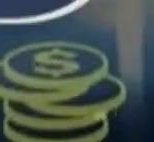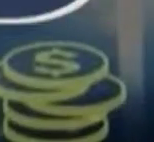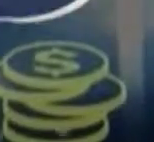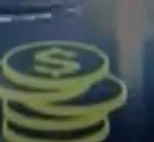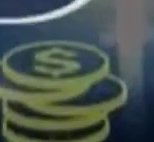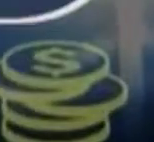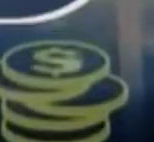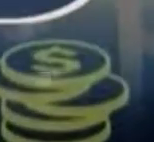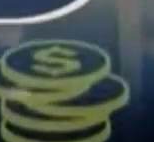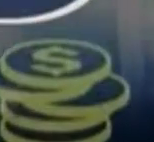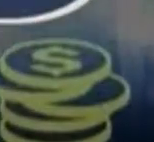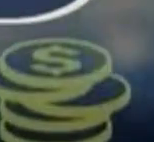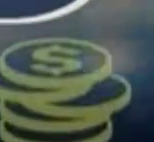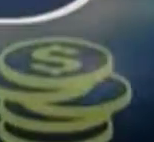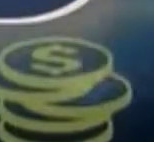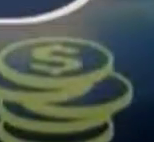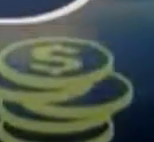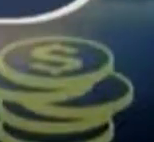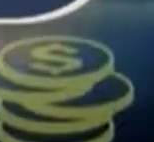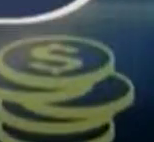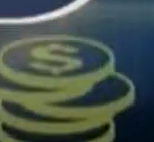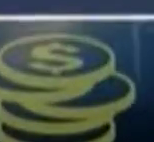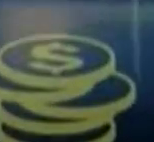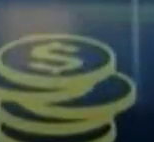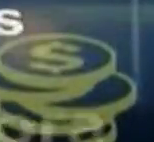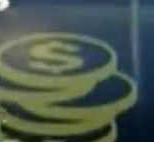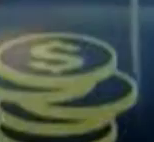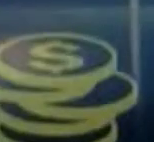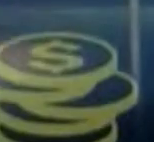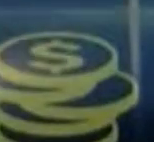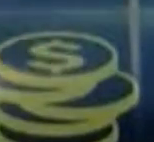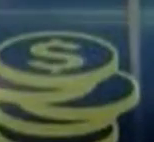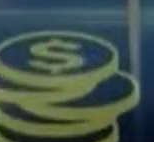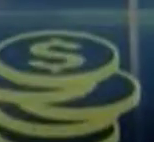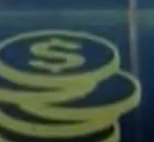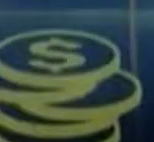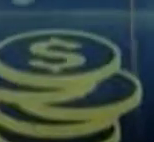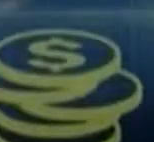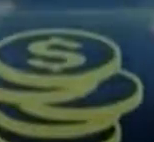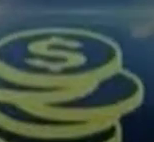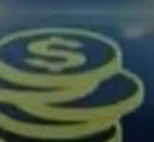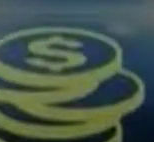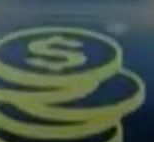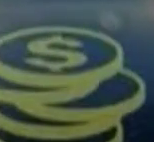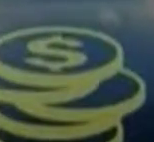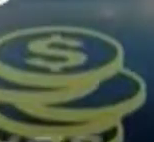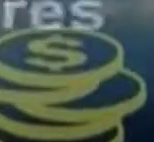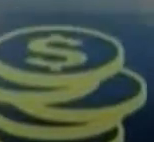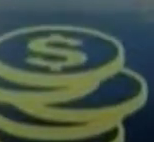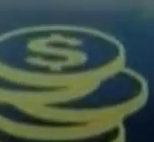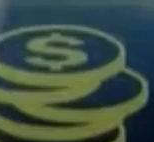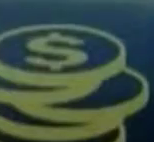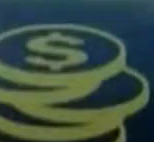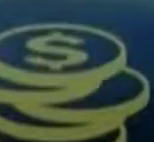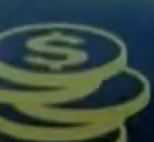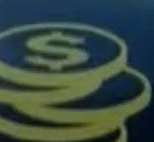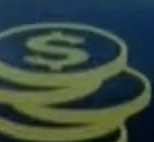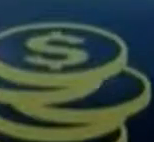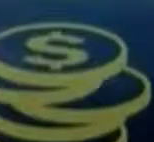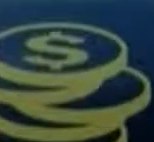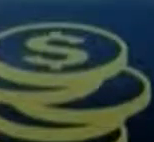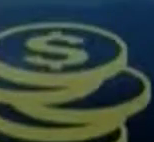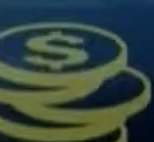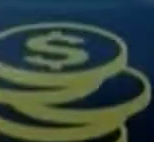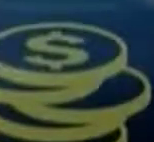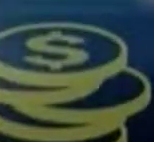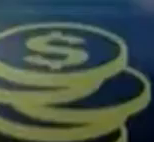Paga tu predial hasta el 30 de diciembre. Ponte al día con la vigencia 2015. Así evitarás mayores intereses por mora o cobros coactivos.